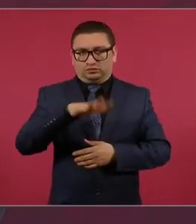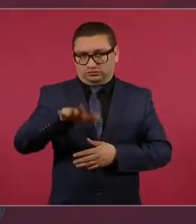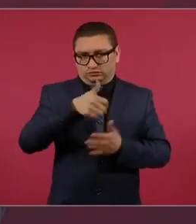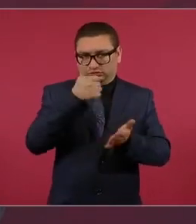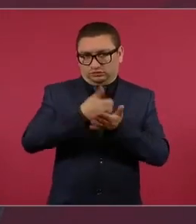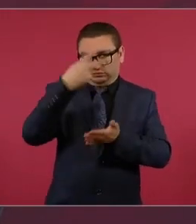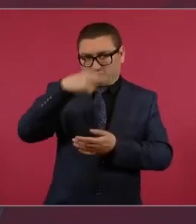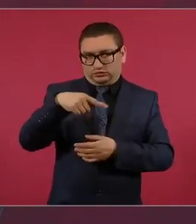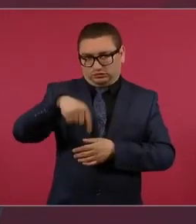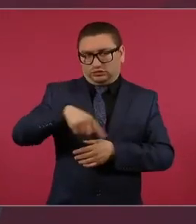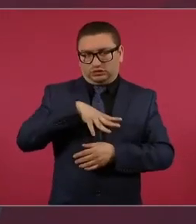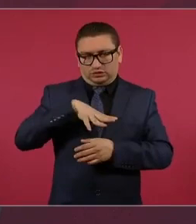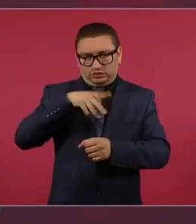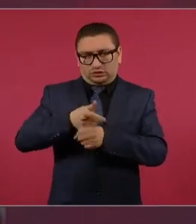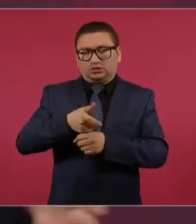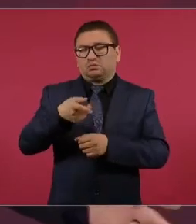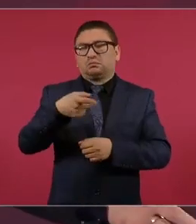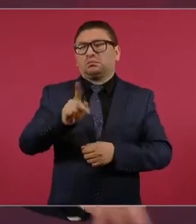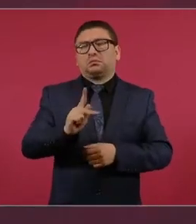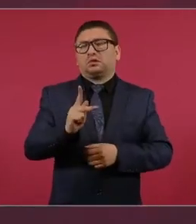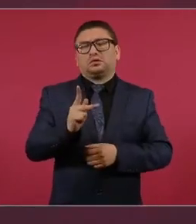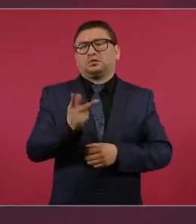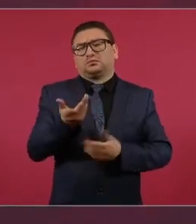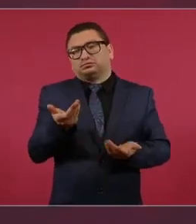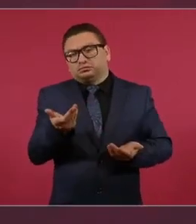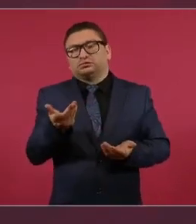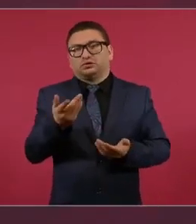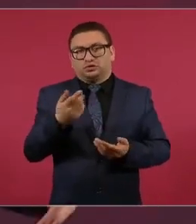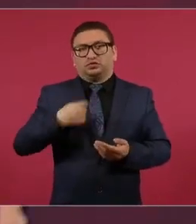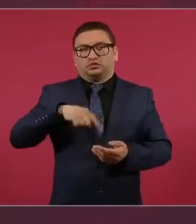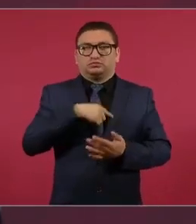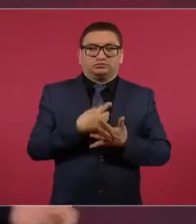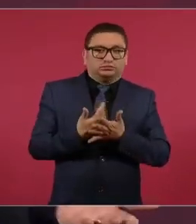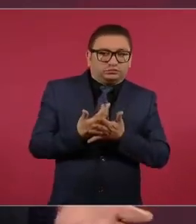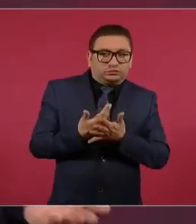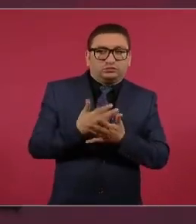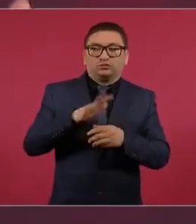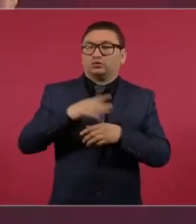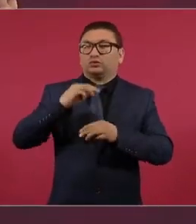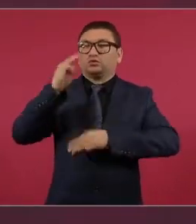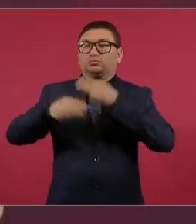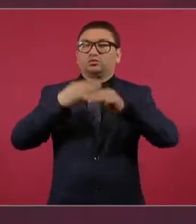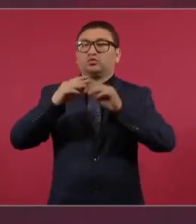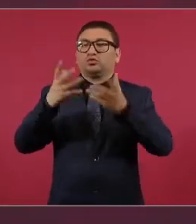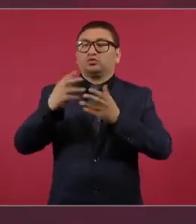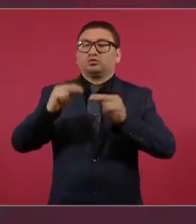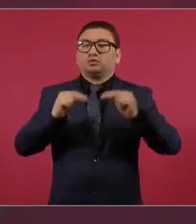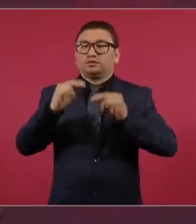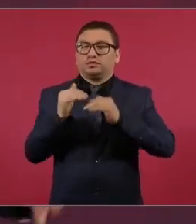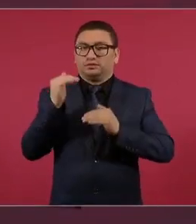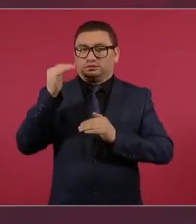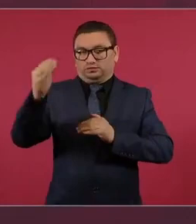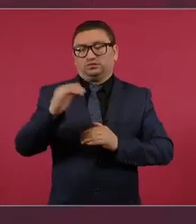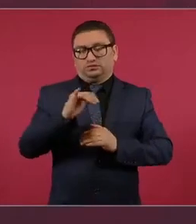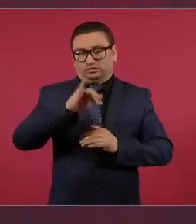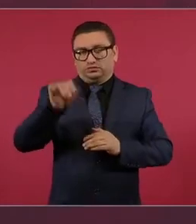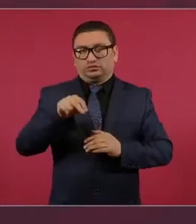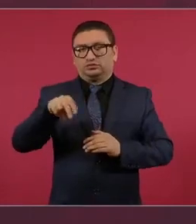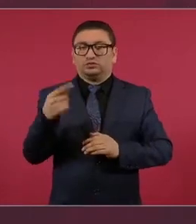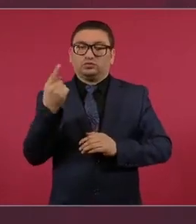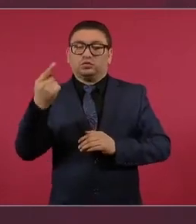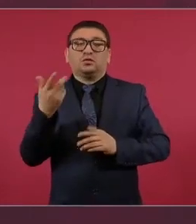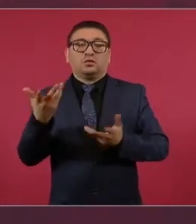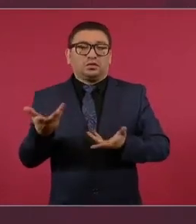de México eh pero realmente digo sí esperamos porque lo que se ha visto en el mundo es que haya un incremento de esto lo que nos habla que